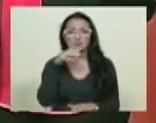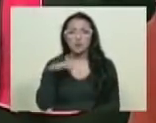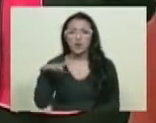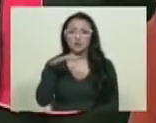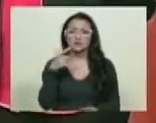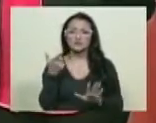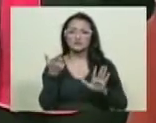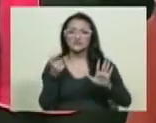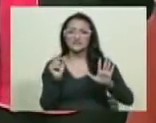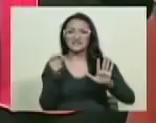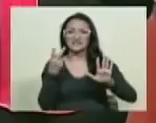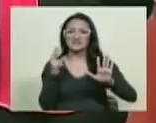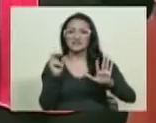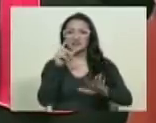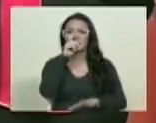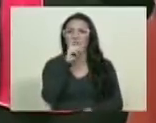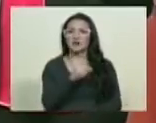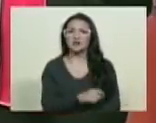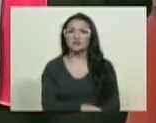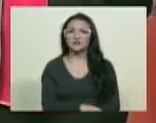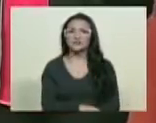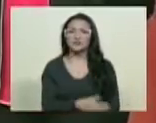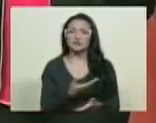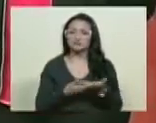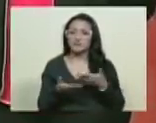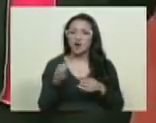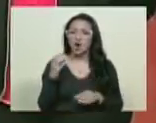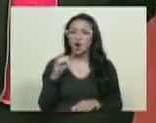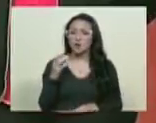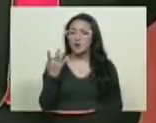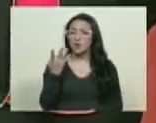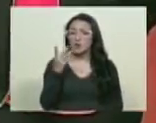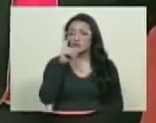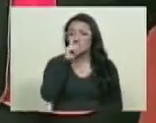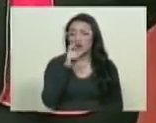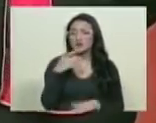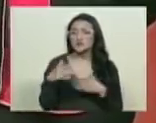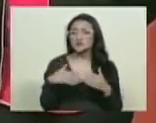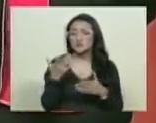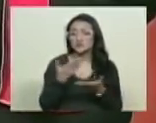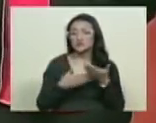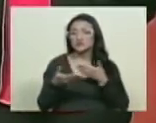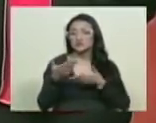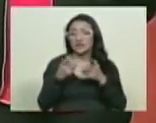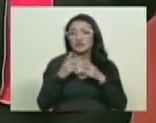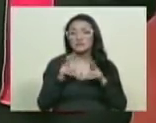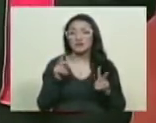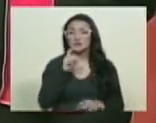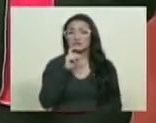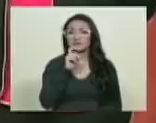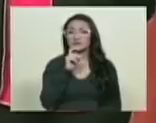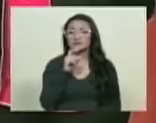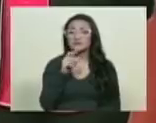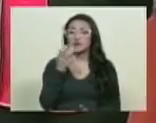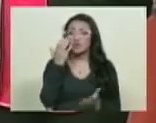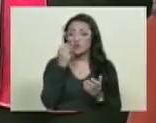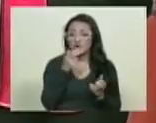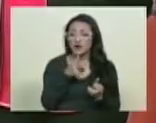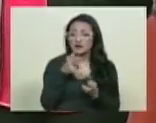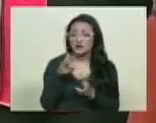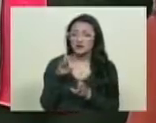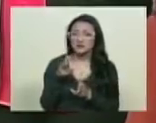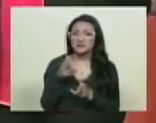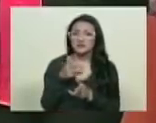60 70 años y la negociación en colombia duró 4 años las negociaciones de paz con la guerrilla